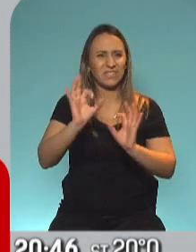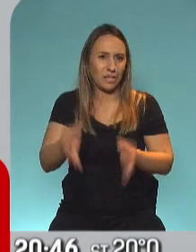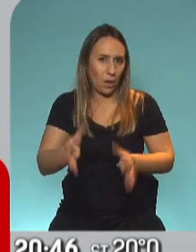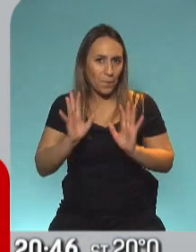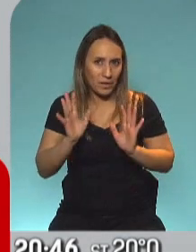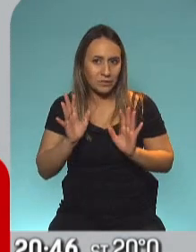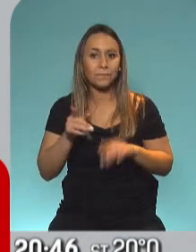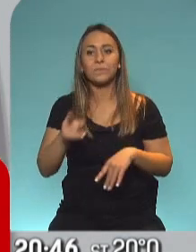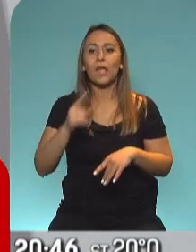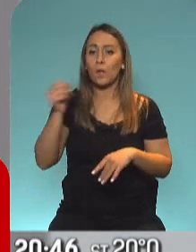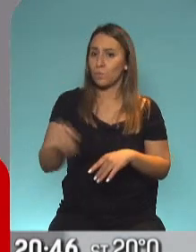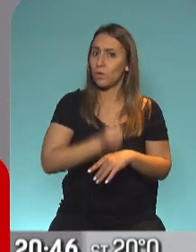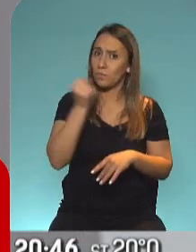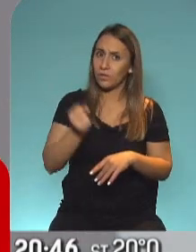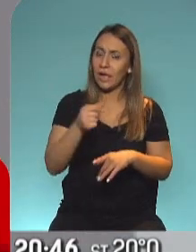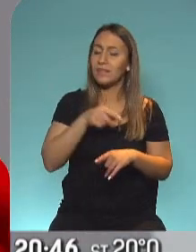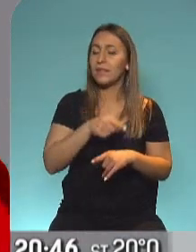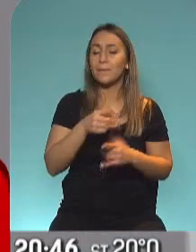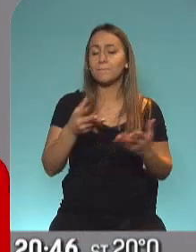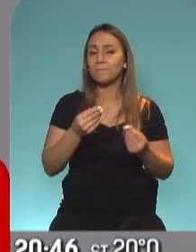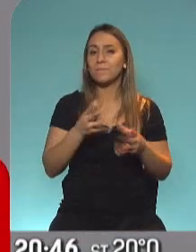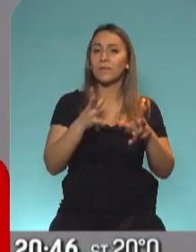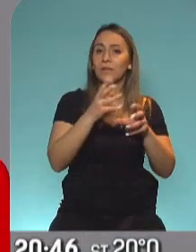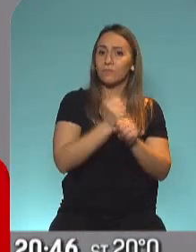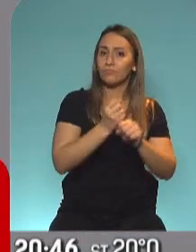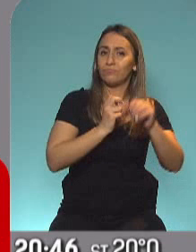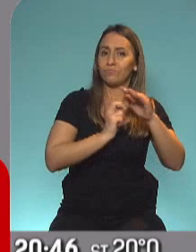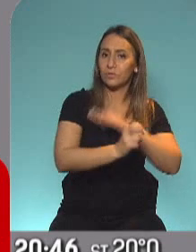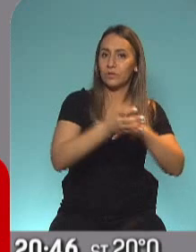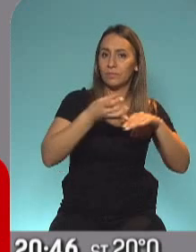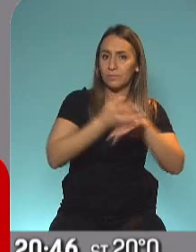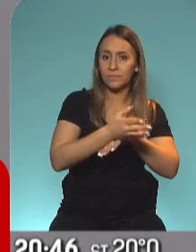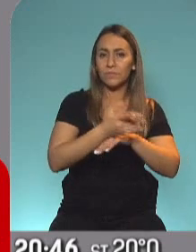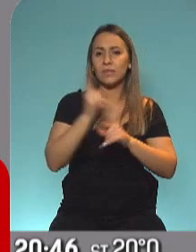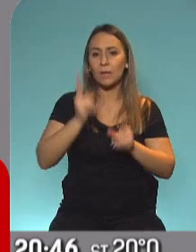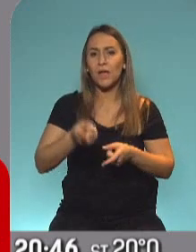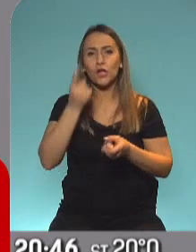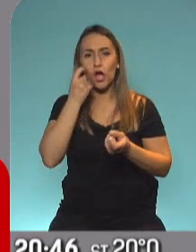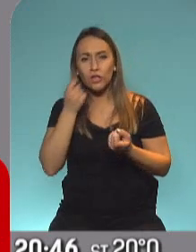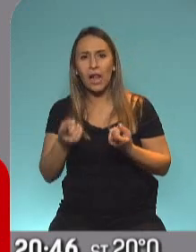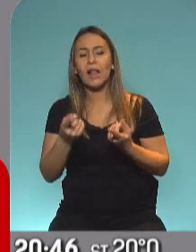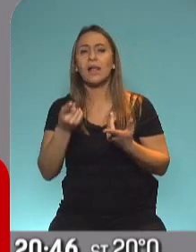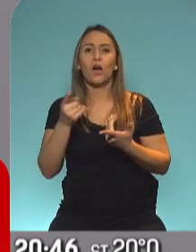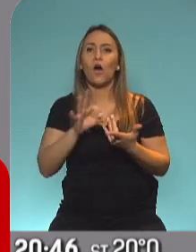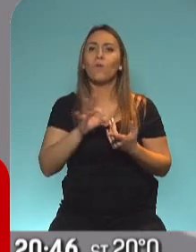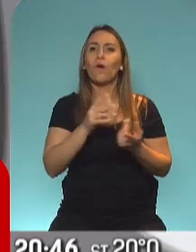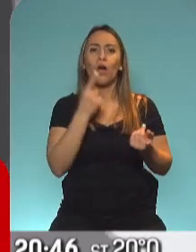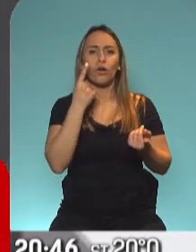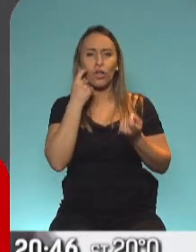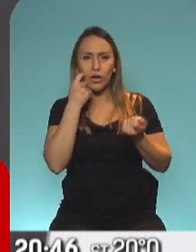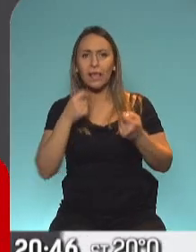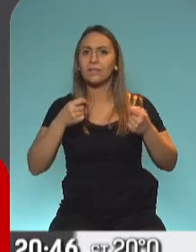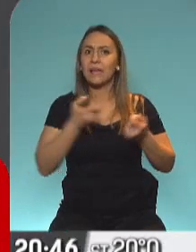que es muy importante el transporte, corregir algún problema que ha tenido el transporte, o la circulación, no el transporte en sí, la